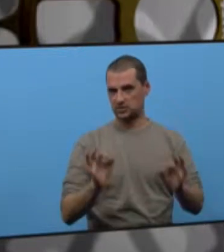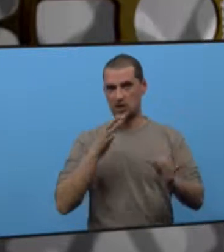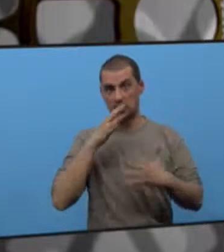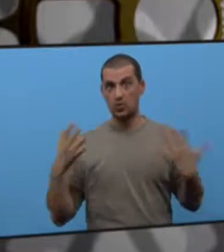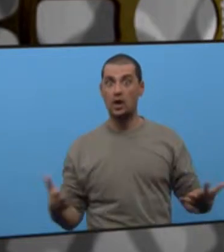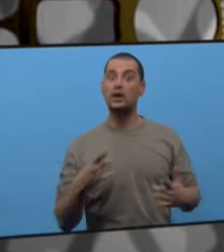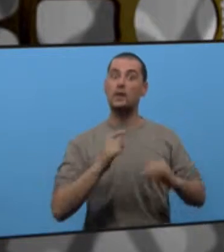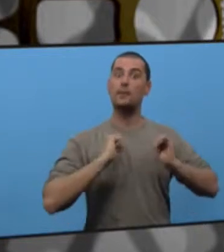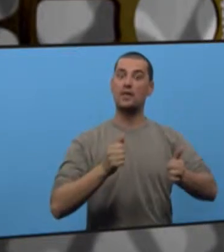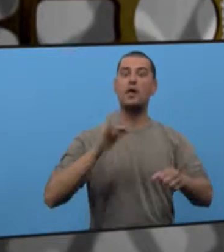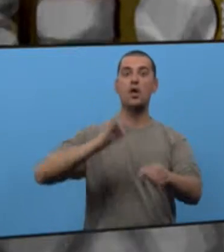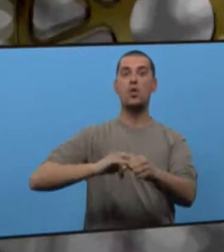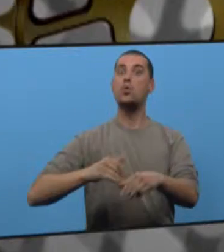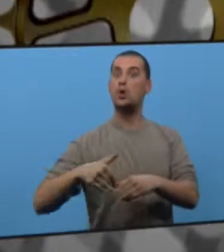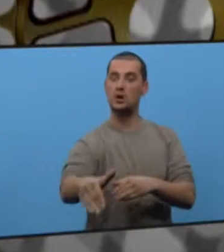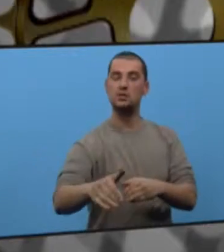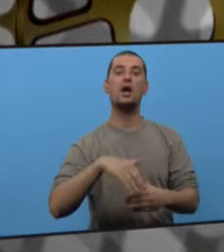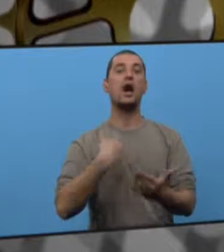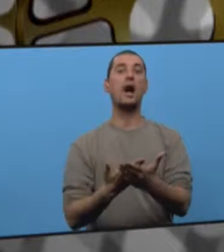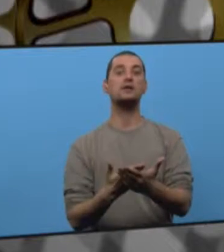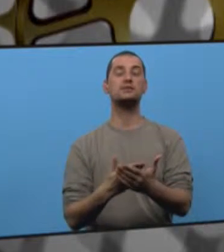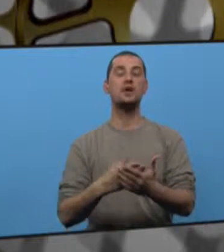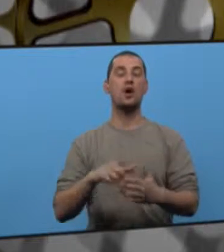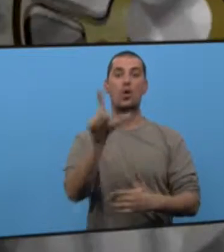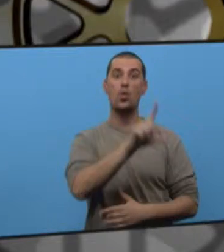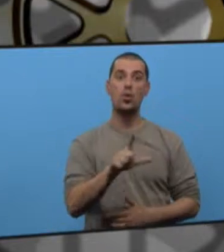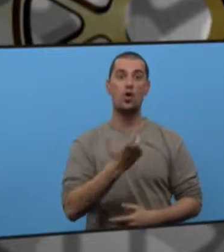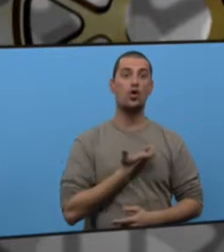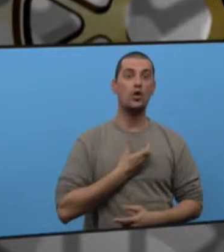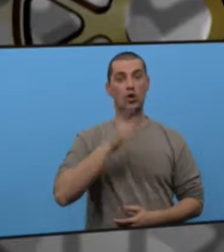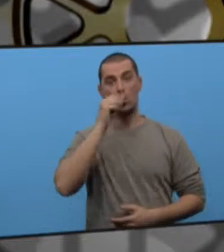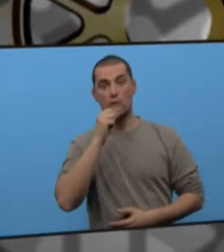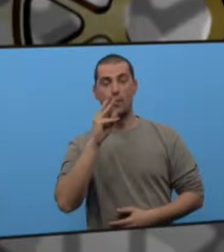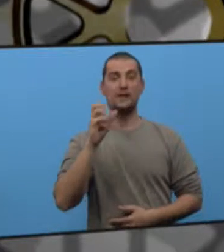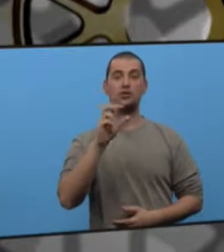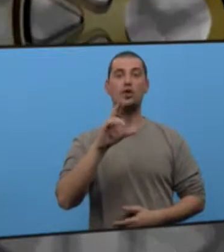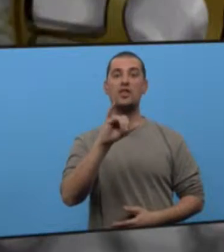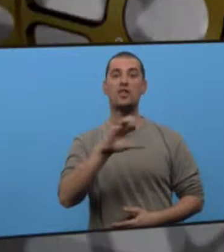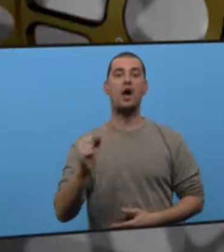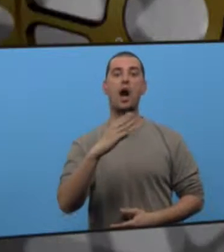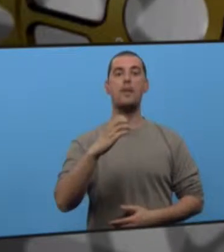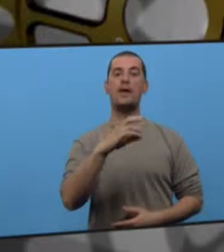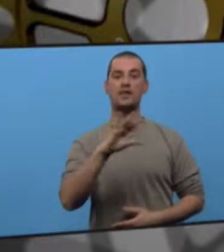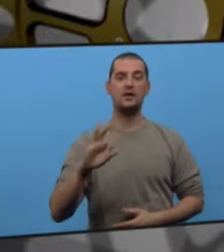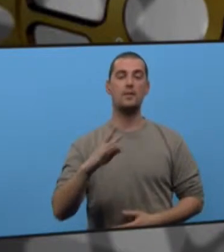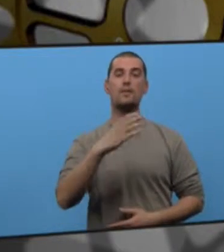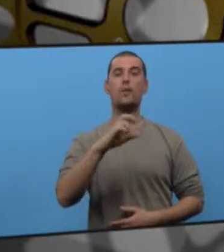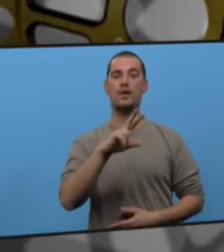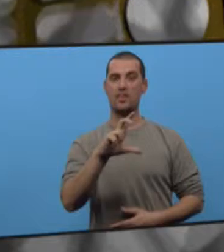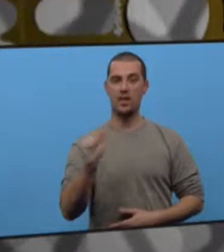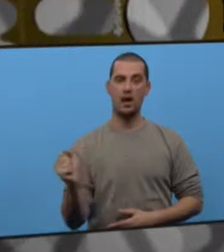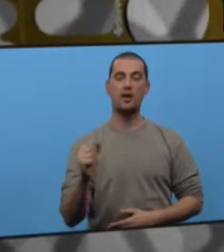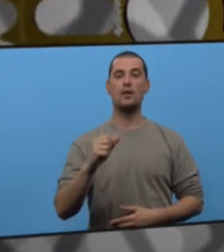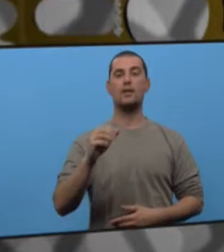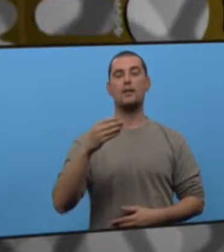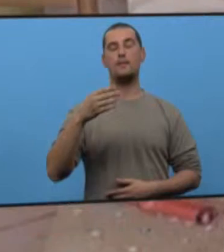arrancarán o próximo lunes e desenvolveránse ata o mes de xullo nos concellos de Lugo, Pastoriza, Abadín, Bóveda, Oíncio, Vilalba e